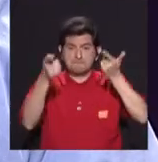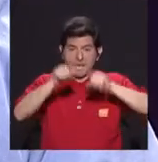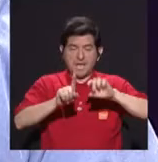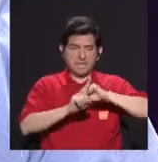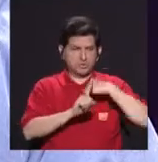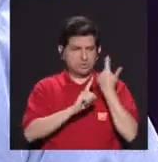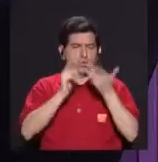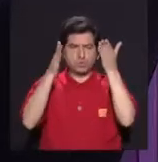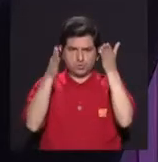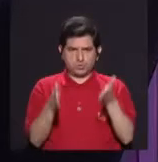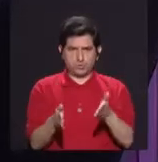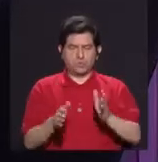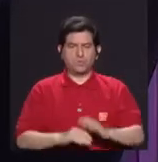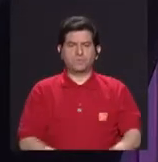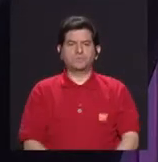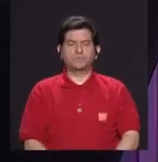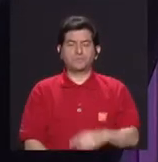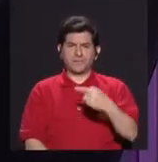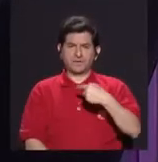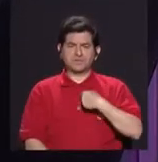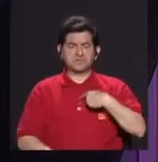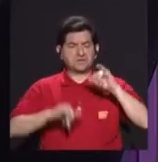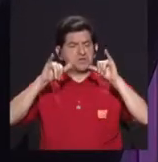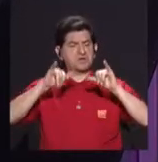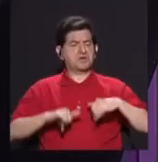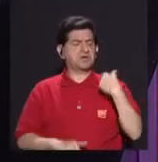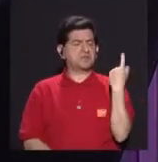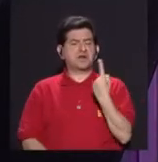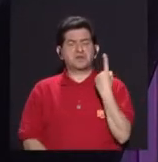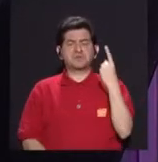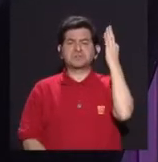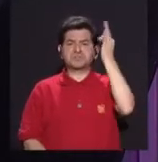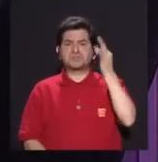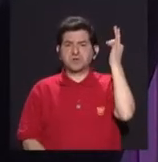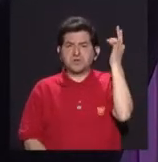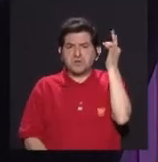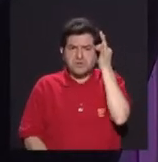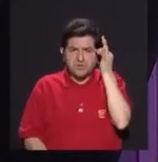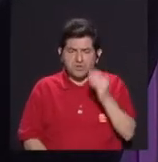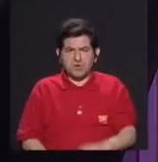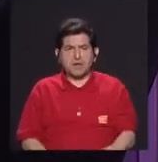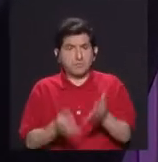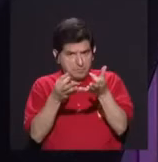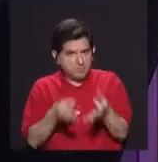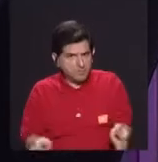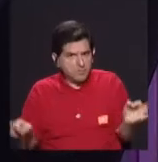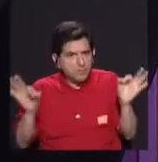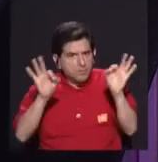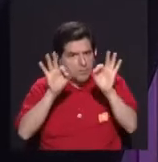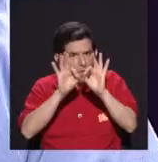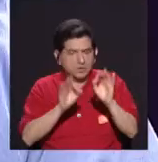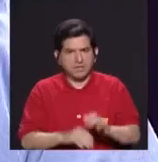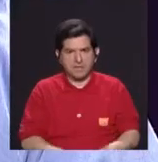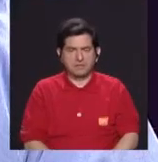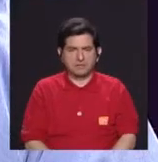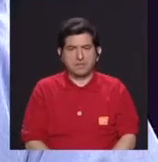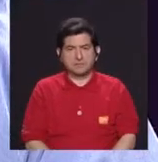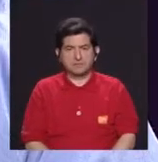sociólogo y si yo me quedase solamente con las teorías muy importantes de